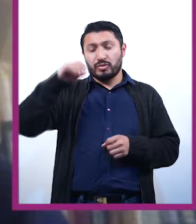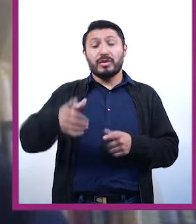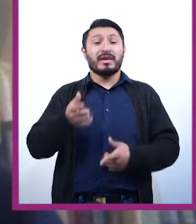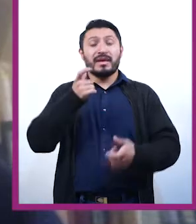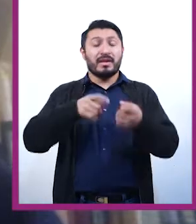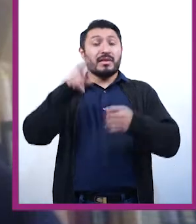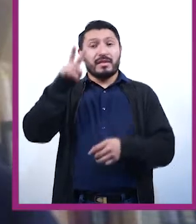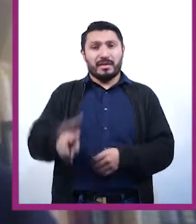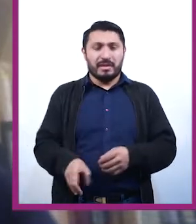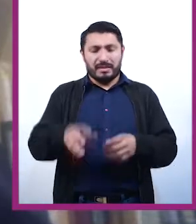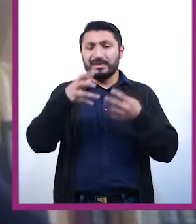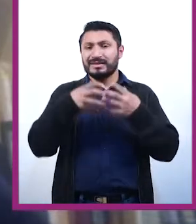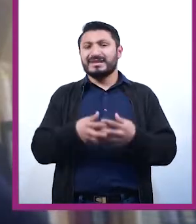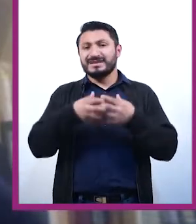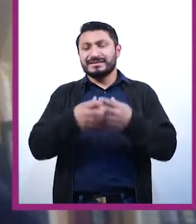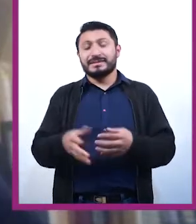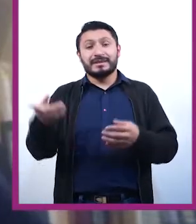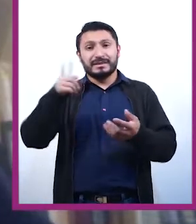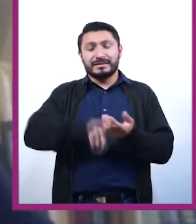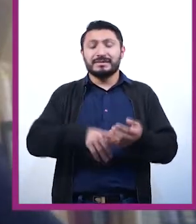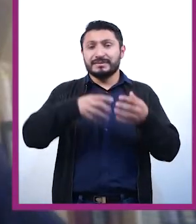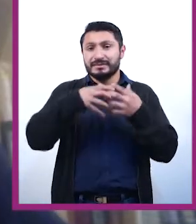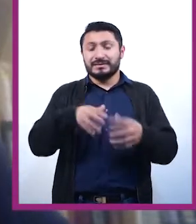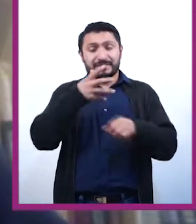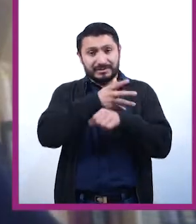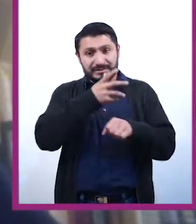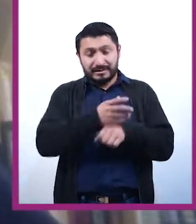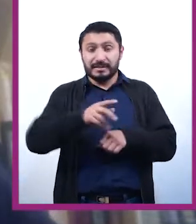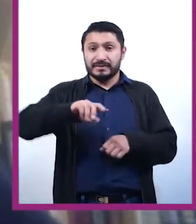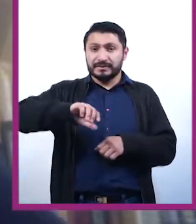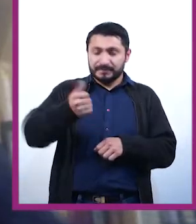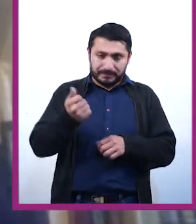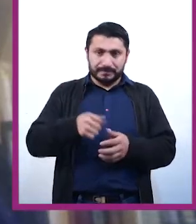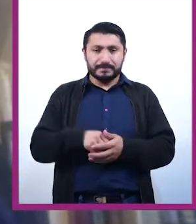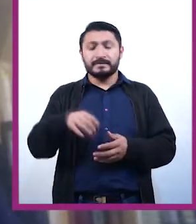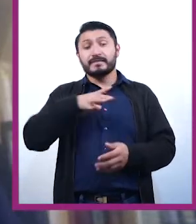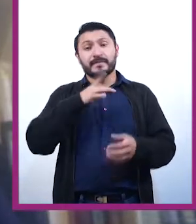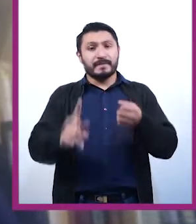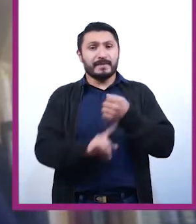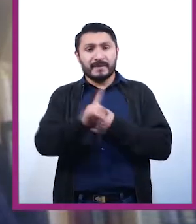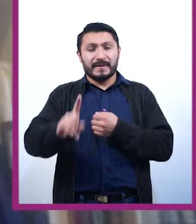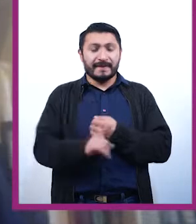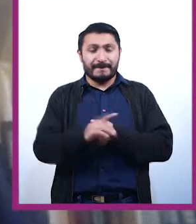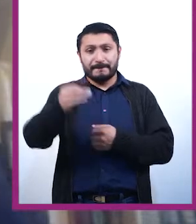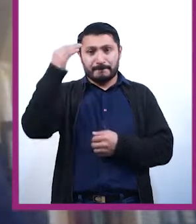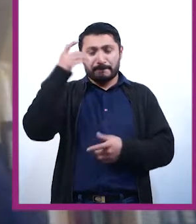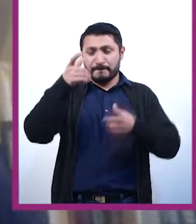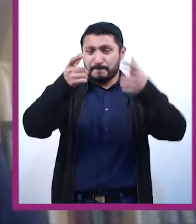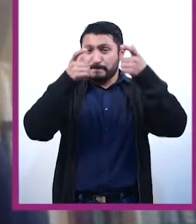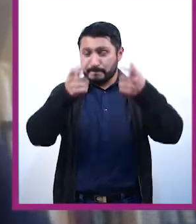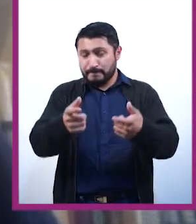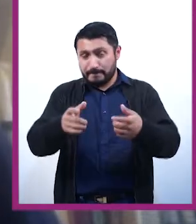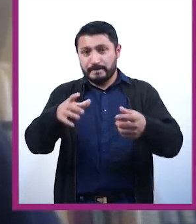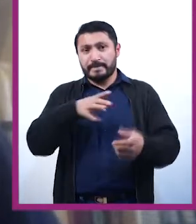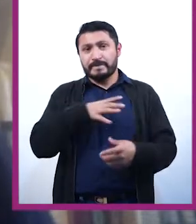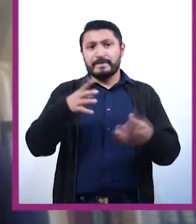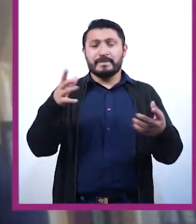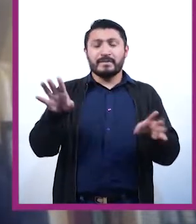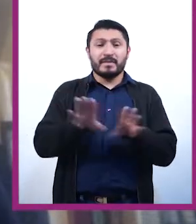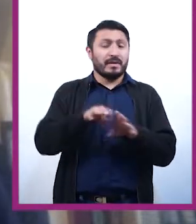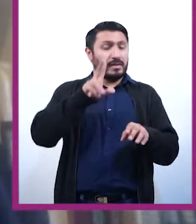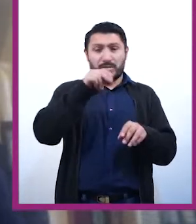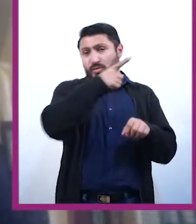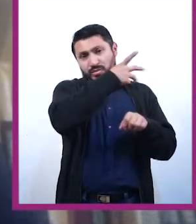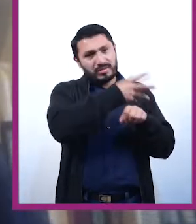la economía real, la parte industrial de Estados Unidos. Por otro lado, había un problema de tipo financieros que